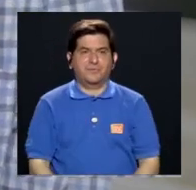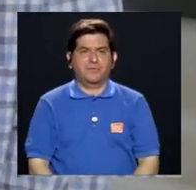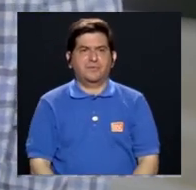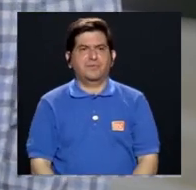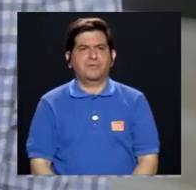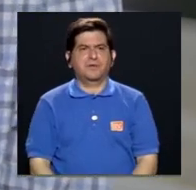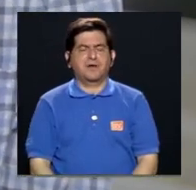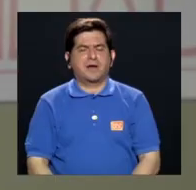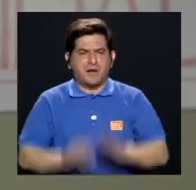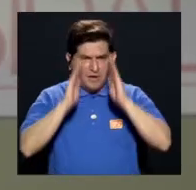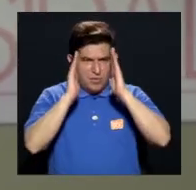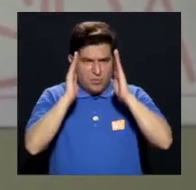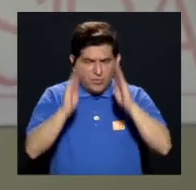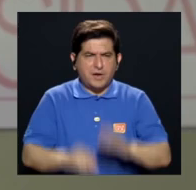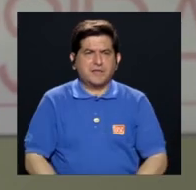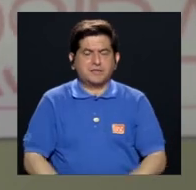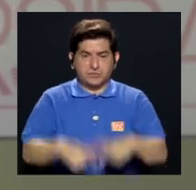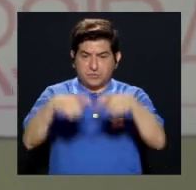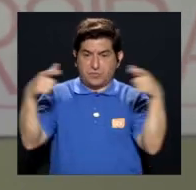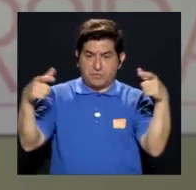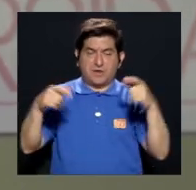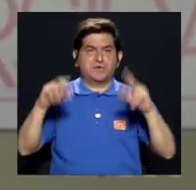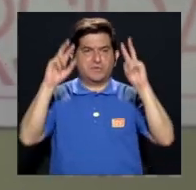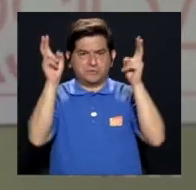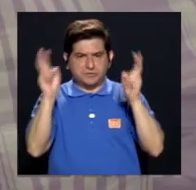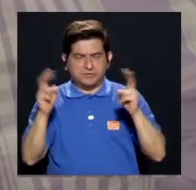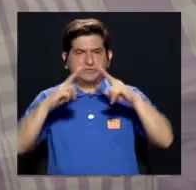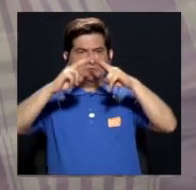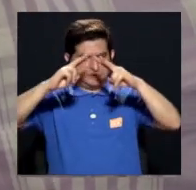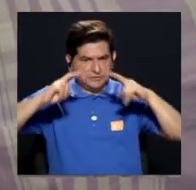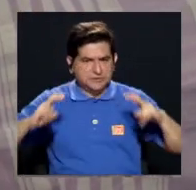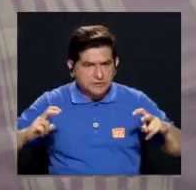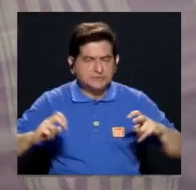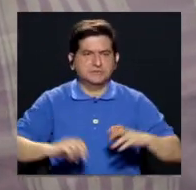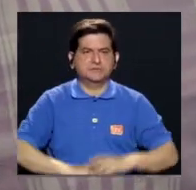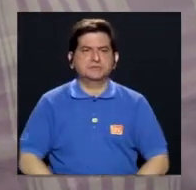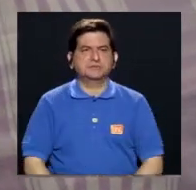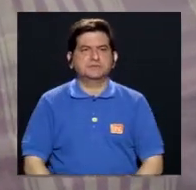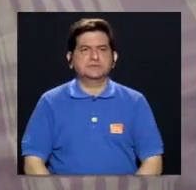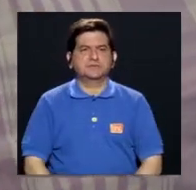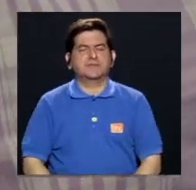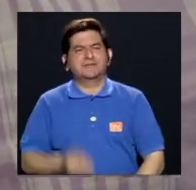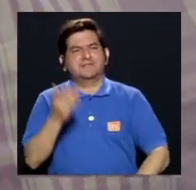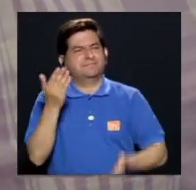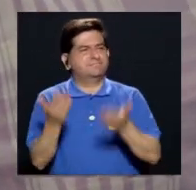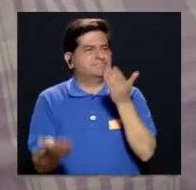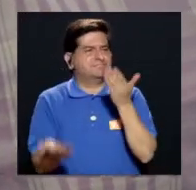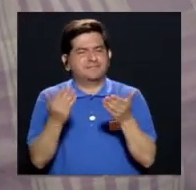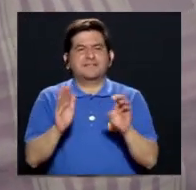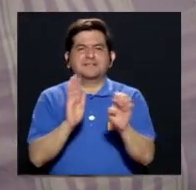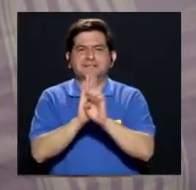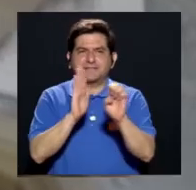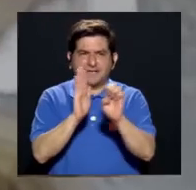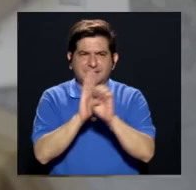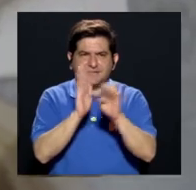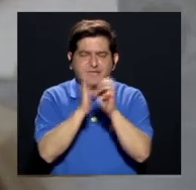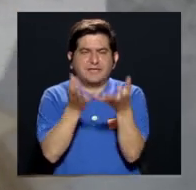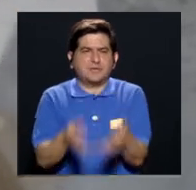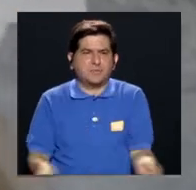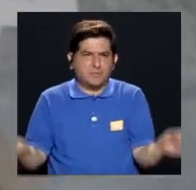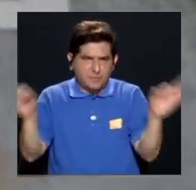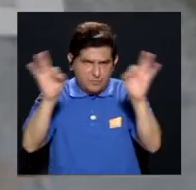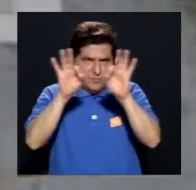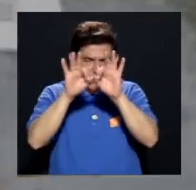mayor cobertura de temas y de ángulos de análisis, siendo quizá el ejemplo más